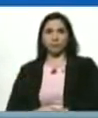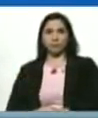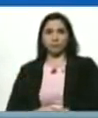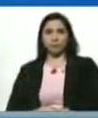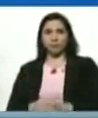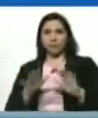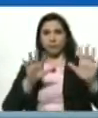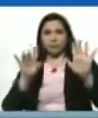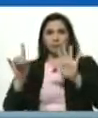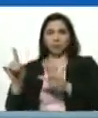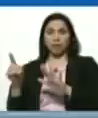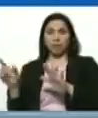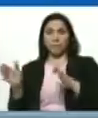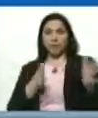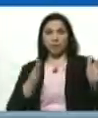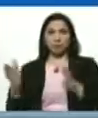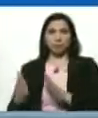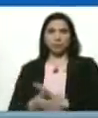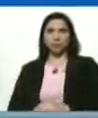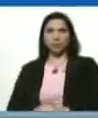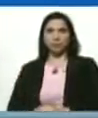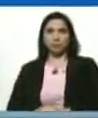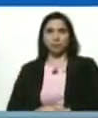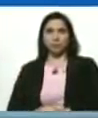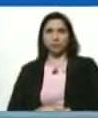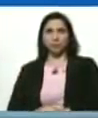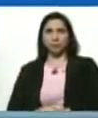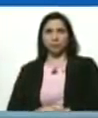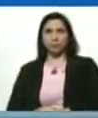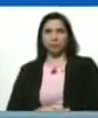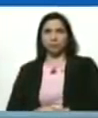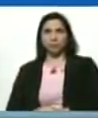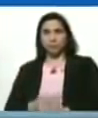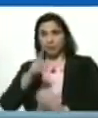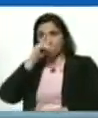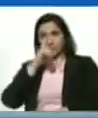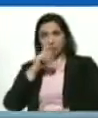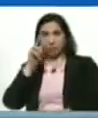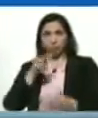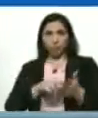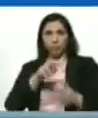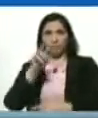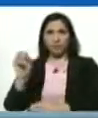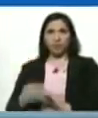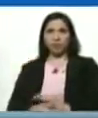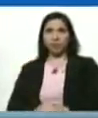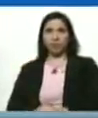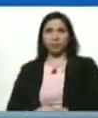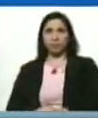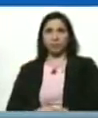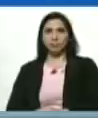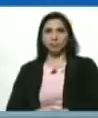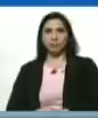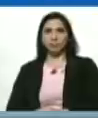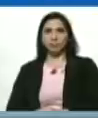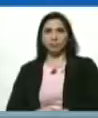16 de marzo del año 2020 el lunes